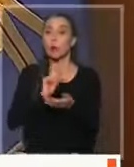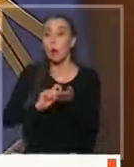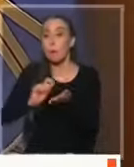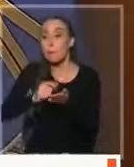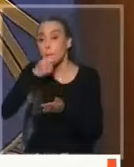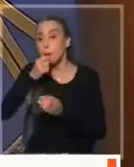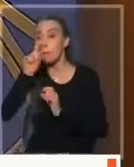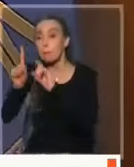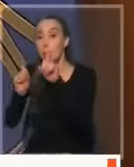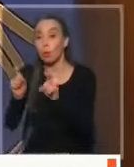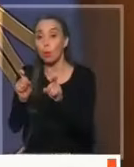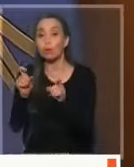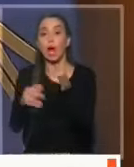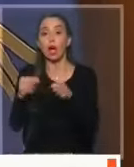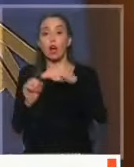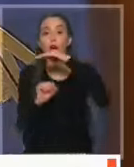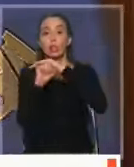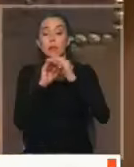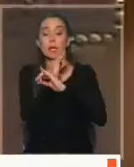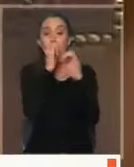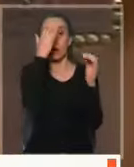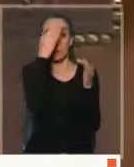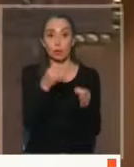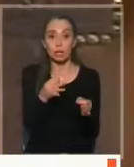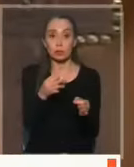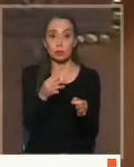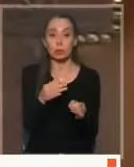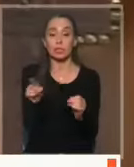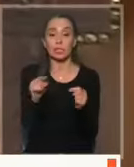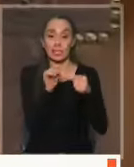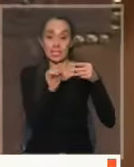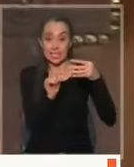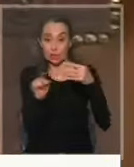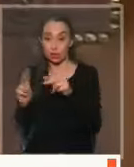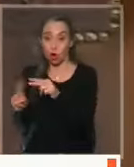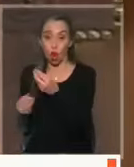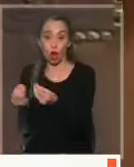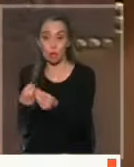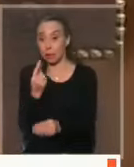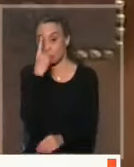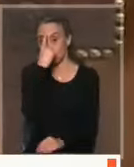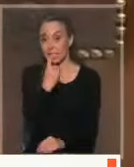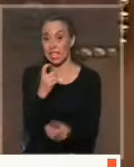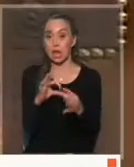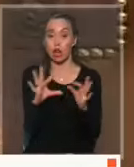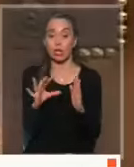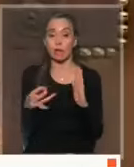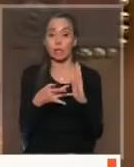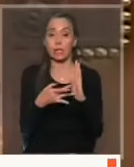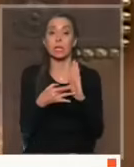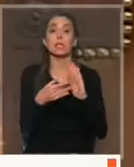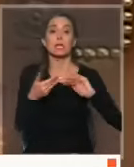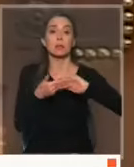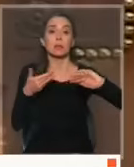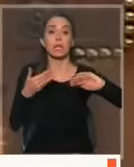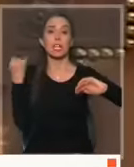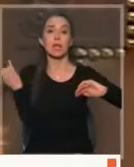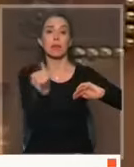Corte Suprema comunicó su decisión. Y los hechos son serios y graves, pues afectan los principios de